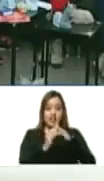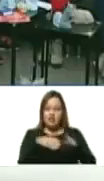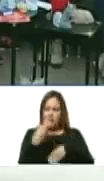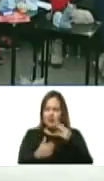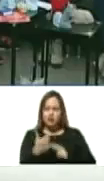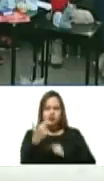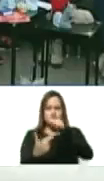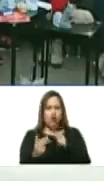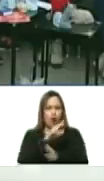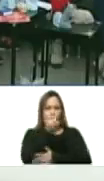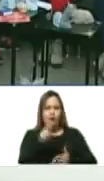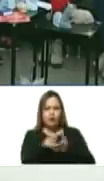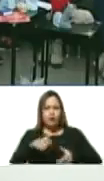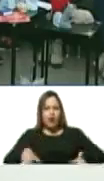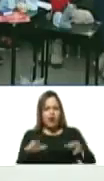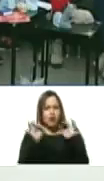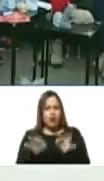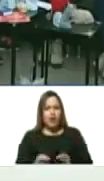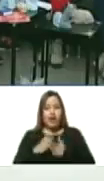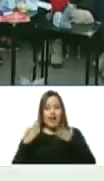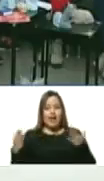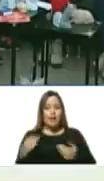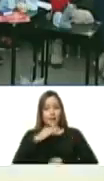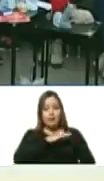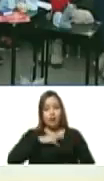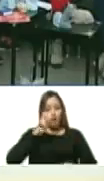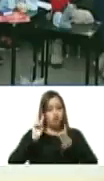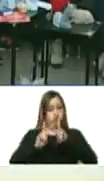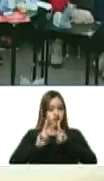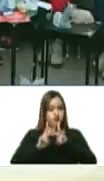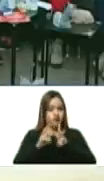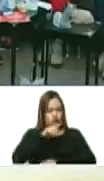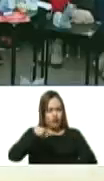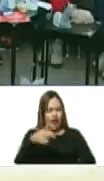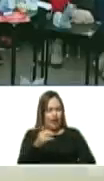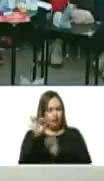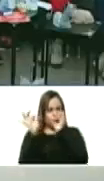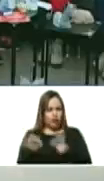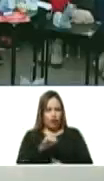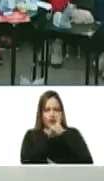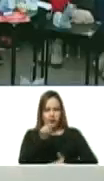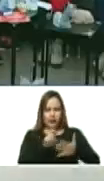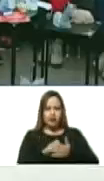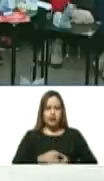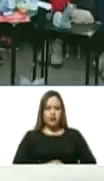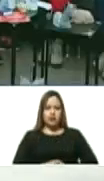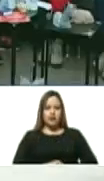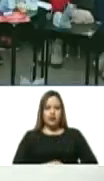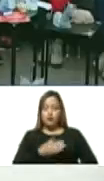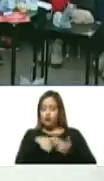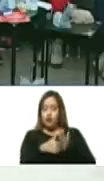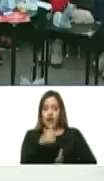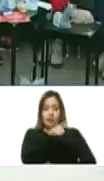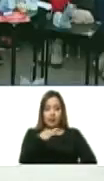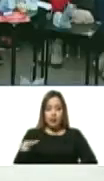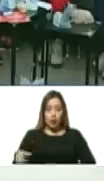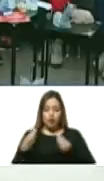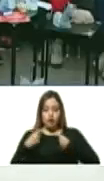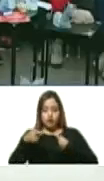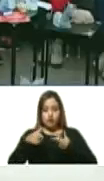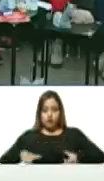en zona segura con la gran misión Vivienda Venezuela, tengan la seguridad absoluta. Vecinos, vecinas, compatriotas de Chichiribichi